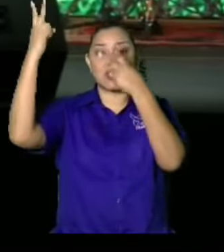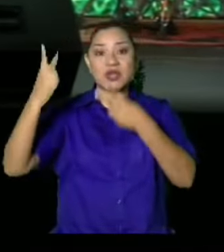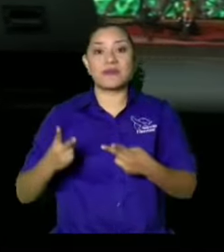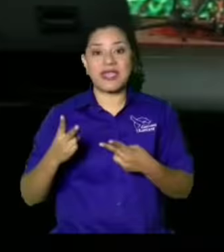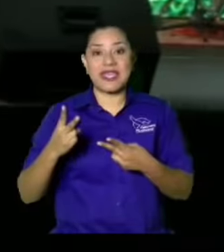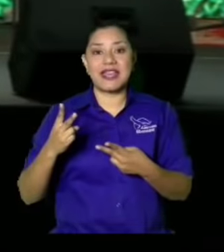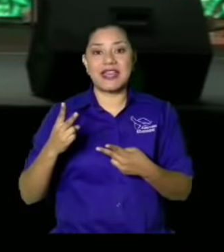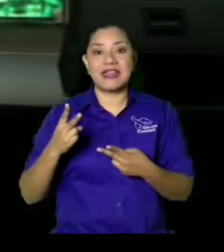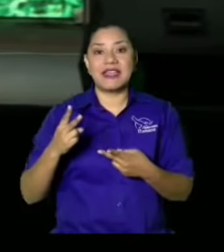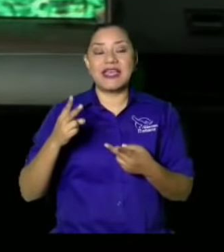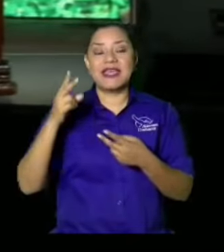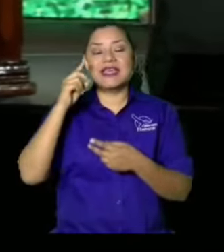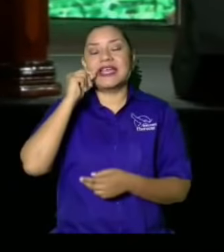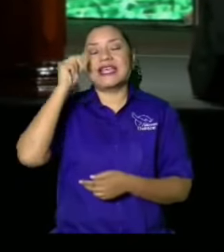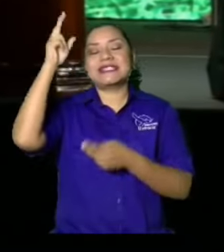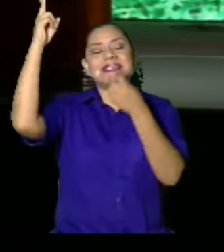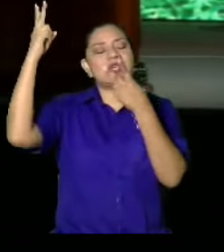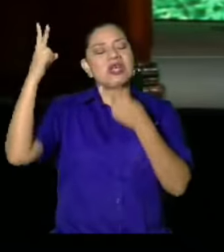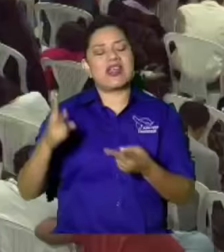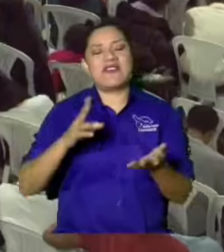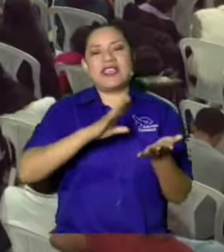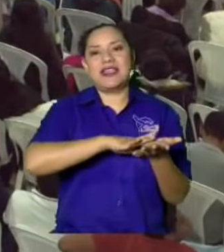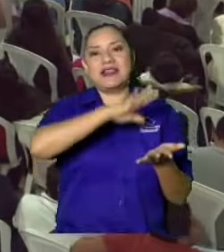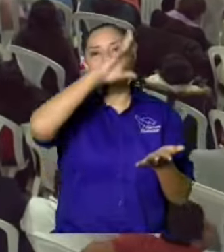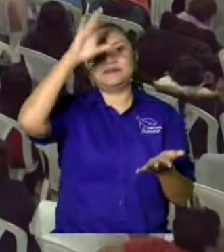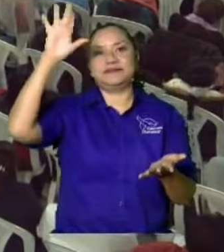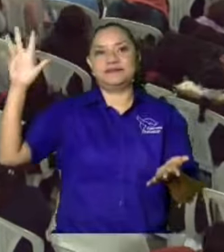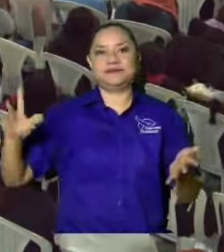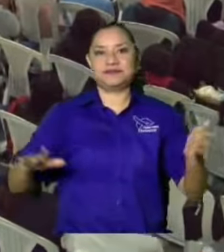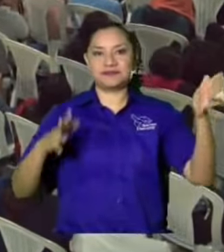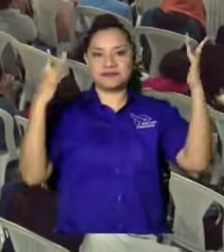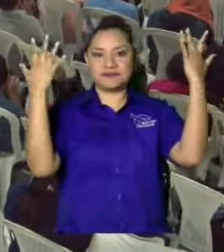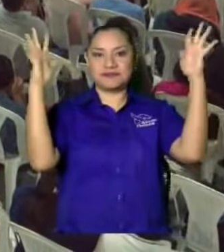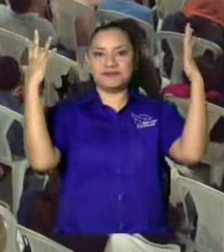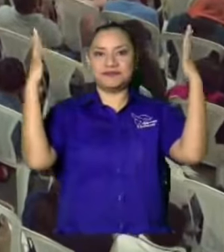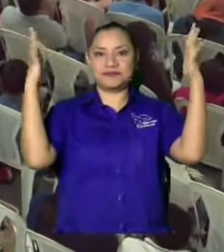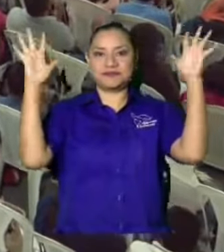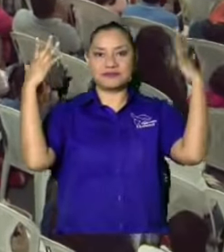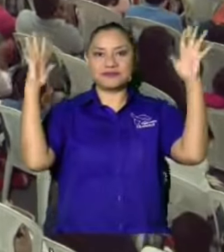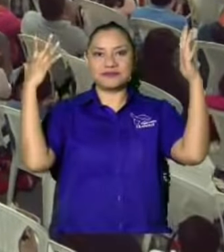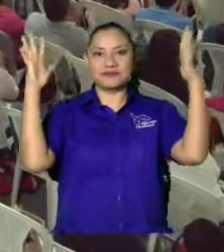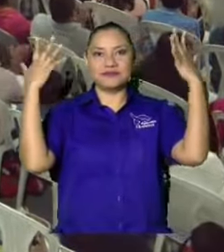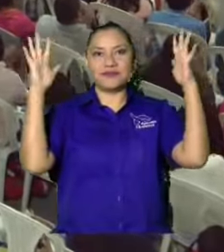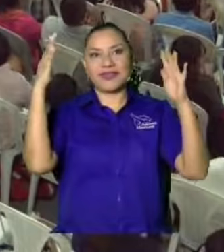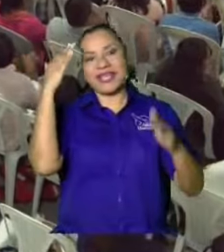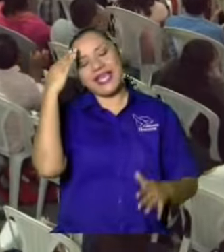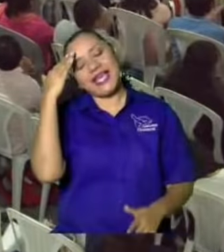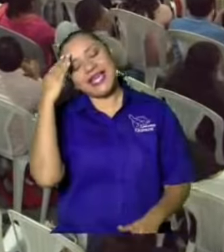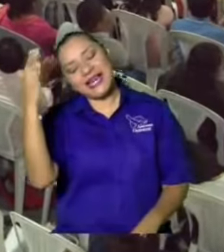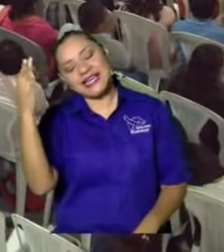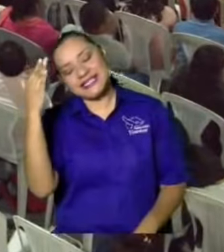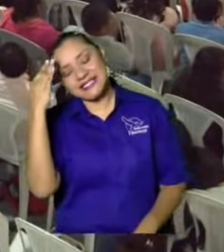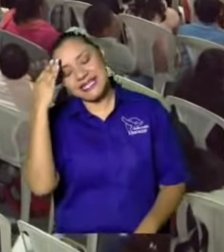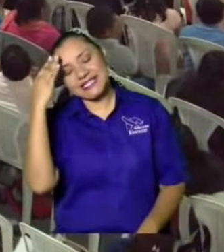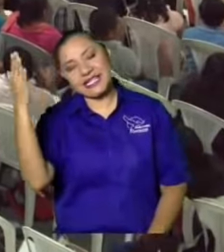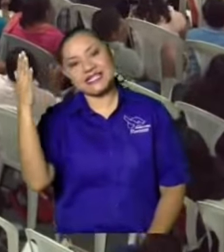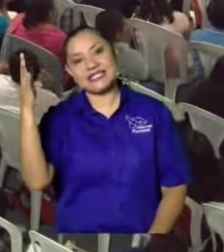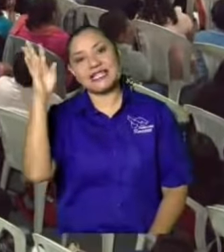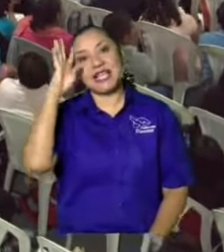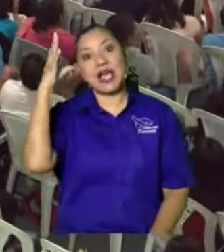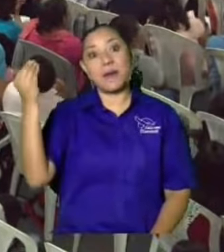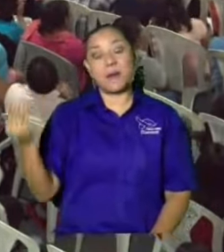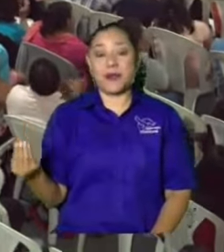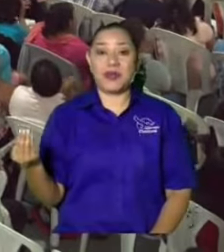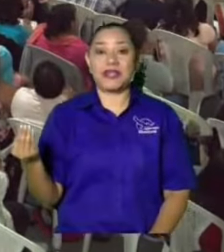El Señor viene. ¿Cuántos dan gloria a Dios? Denle un aplauso fuerte al Señor esta mañana y dígale gracias, porque ya voy y estoy